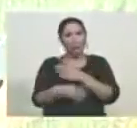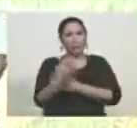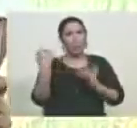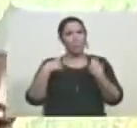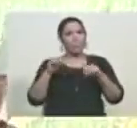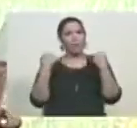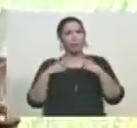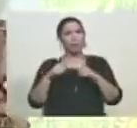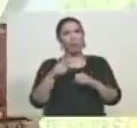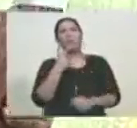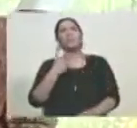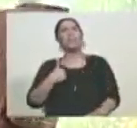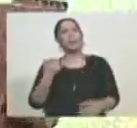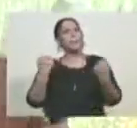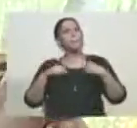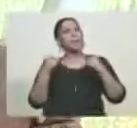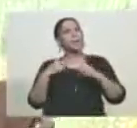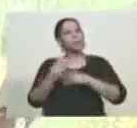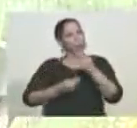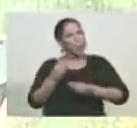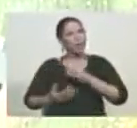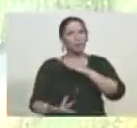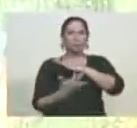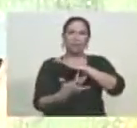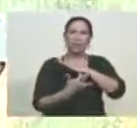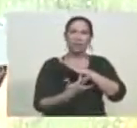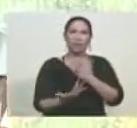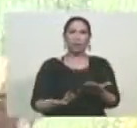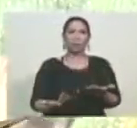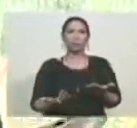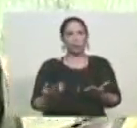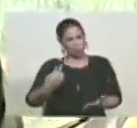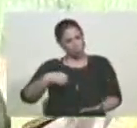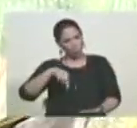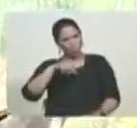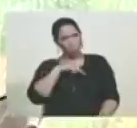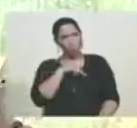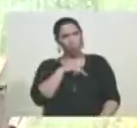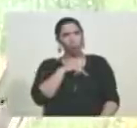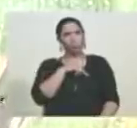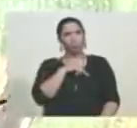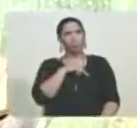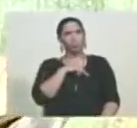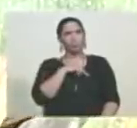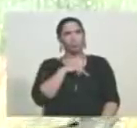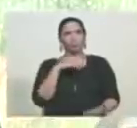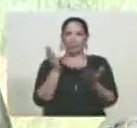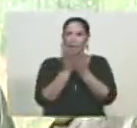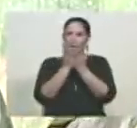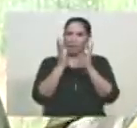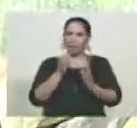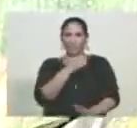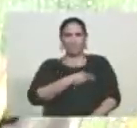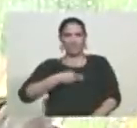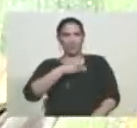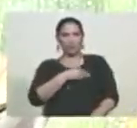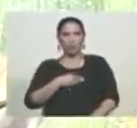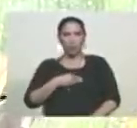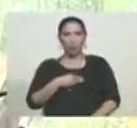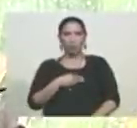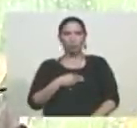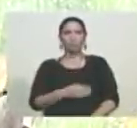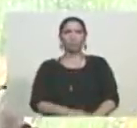Dígame lo práctico, lo que hay que hacer, lo técnico. Y nosotros estudiantes de la misión Robinson,